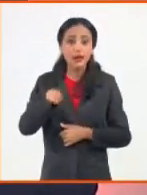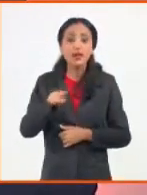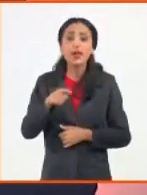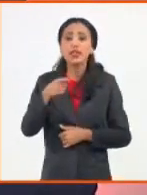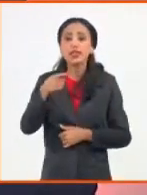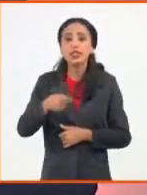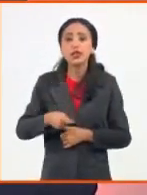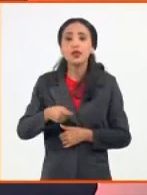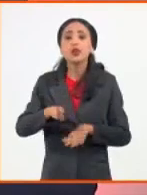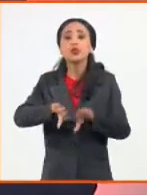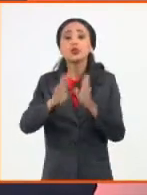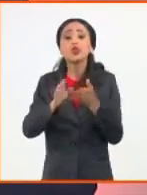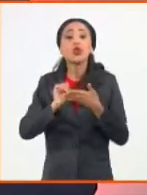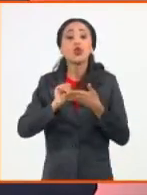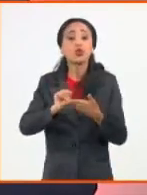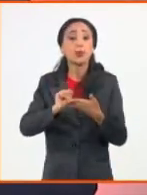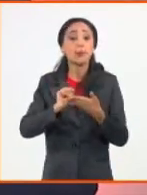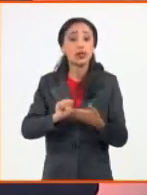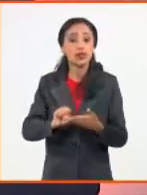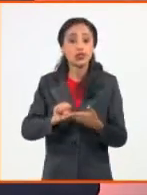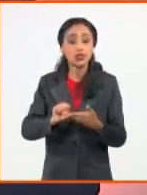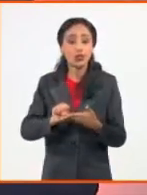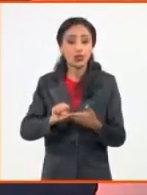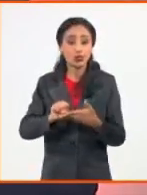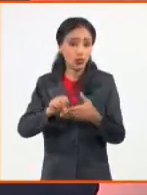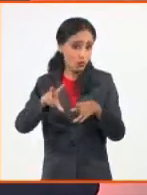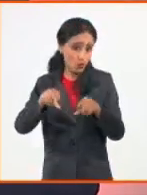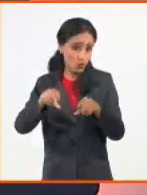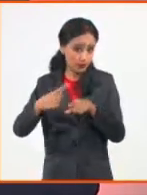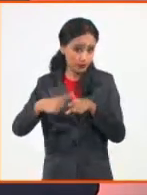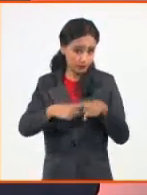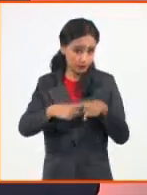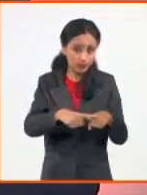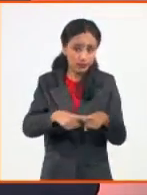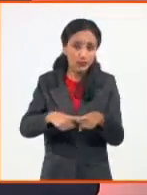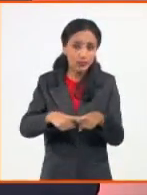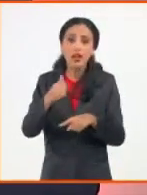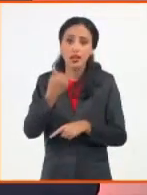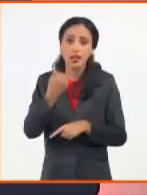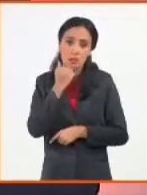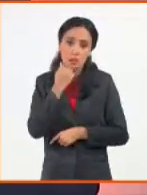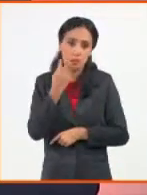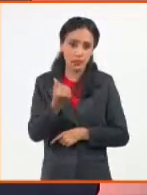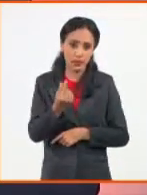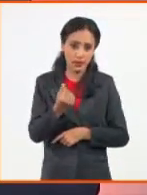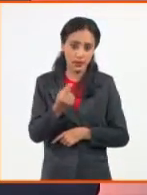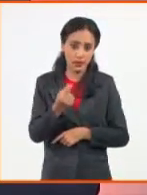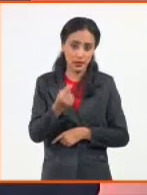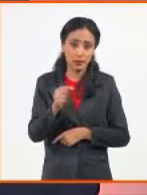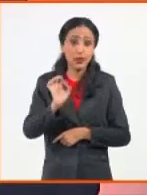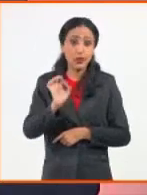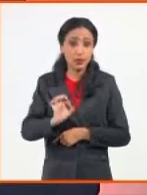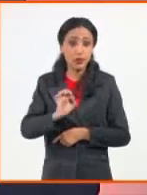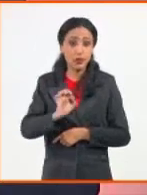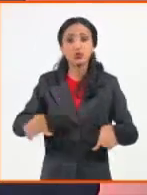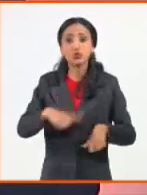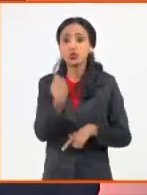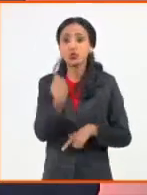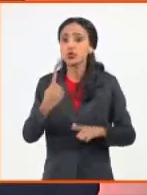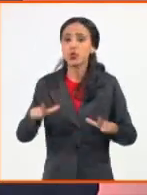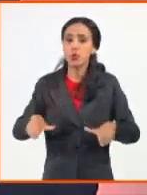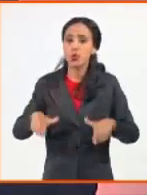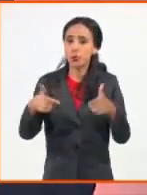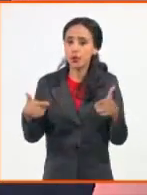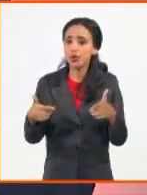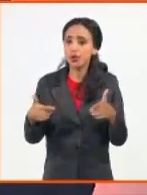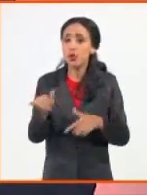aquellos servicios de valor agregado que les permitan estar por lo tanto estamos también cumpliendo con esta pudiéramos